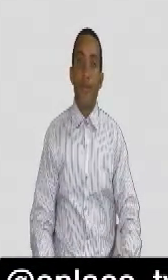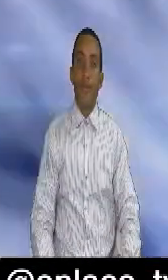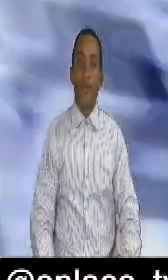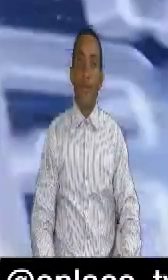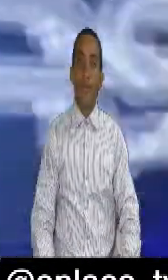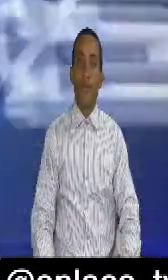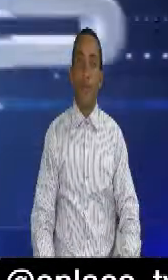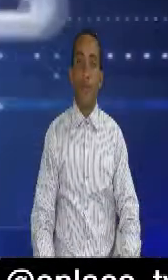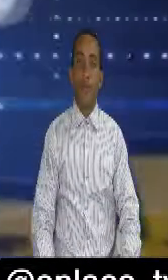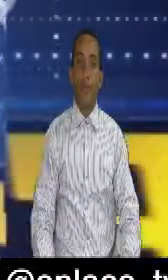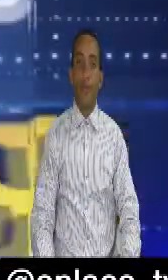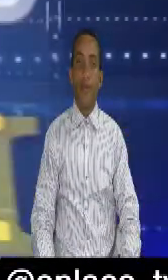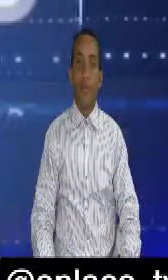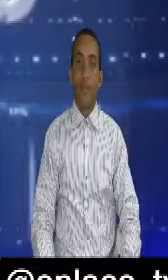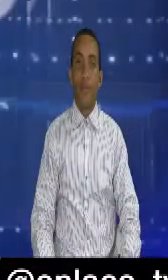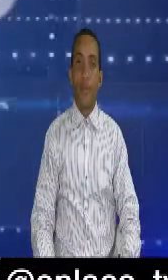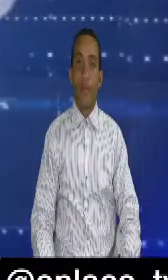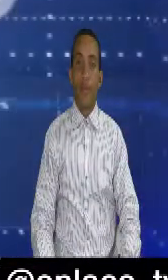Terminals.